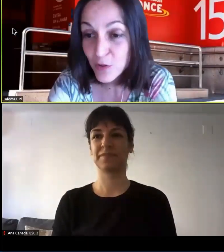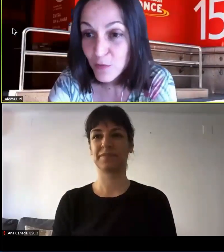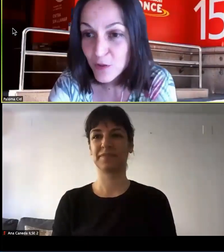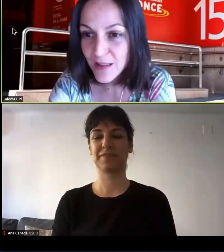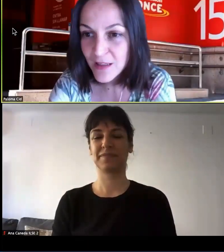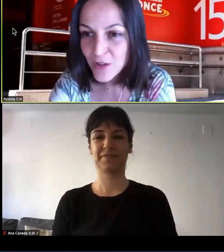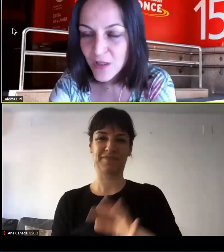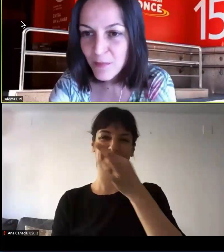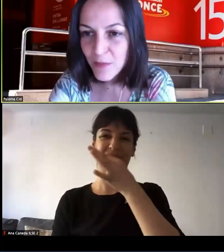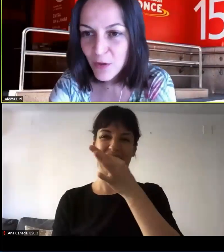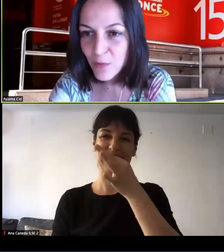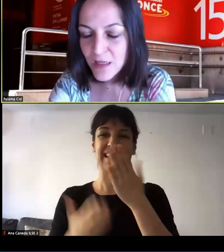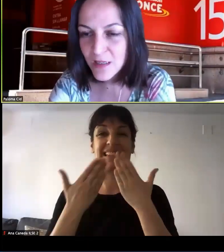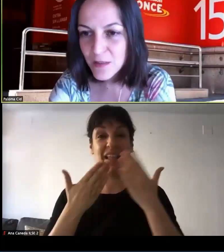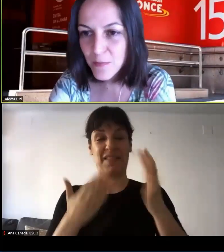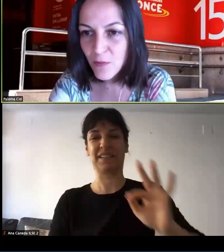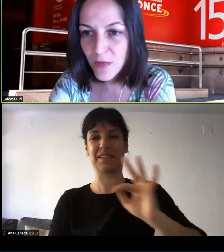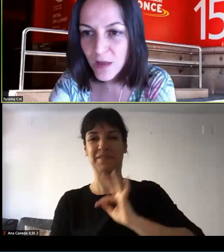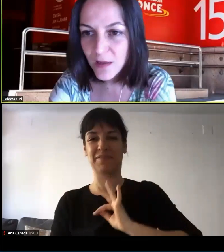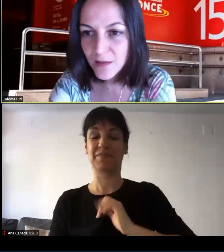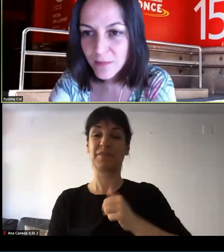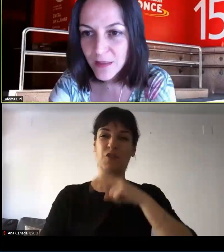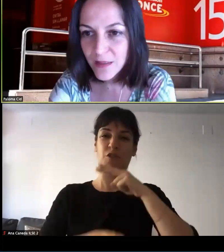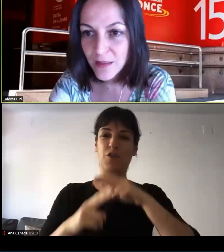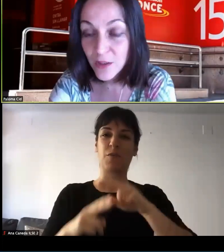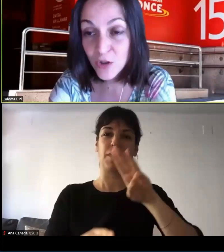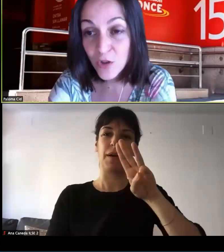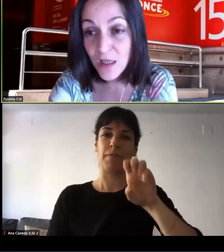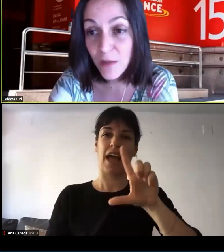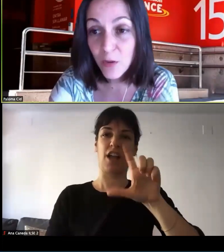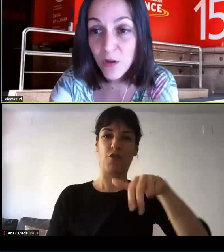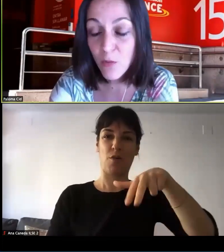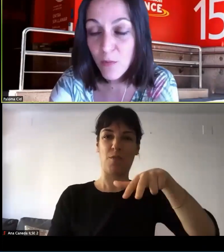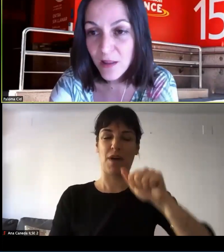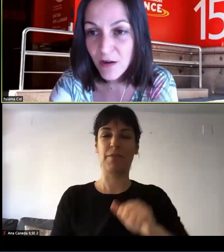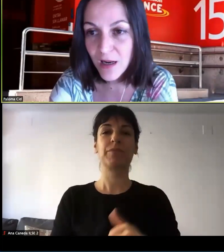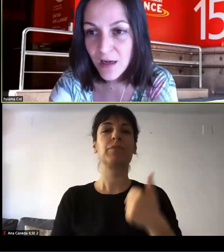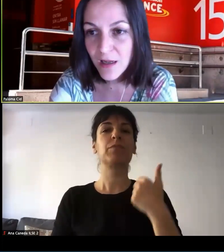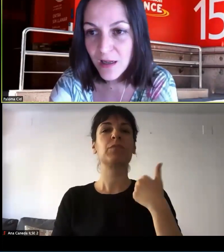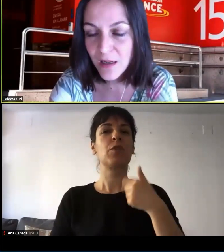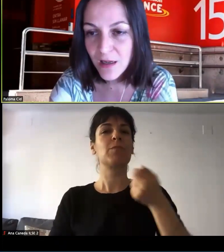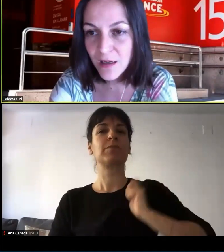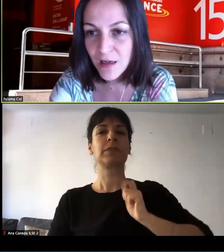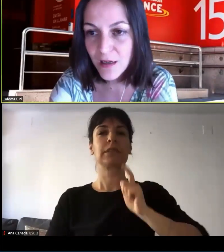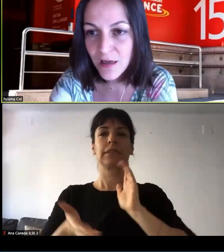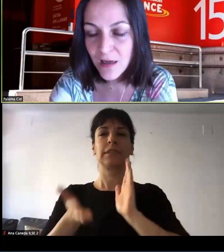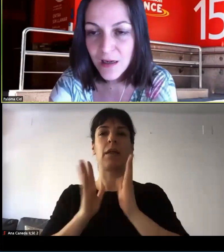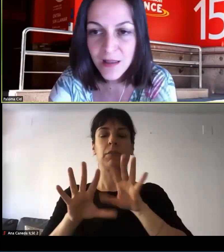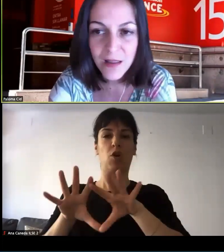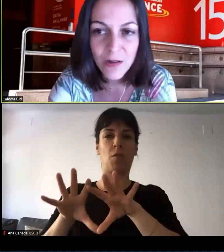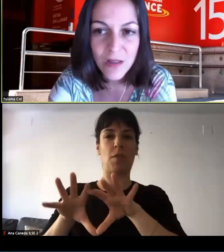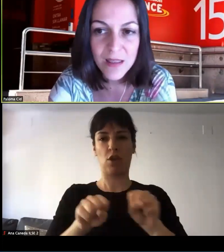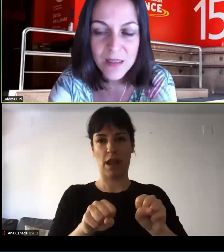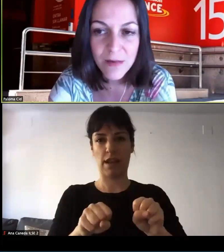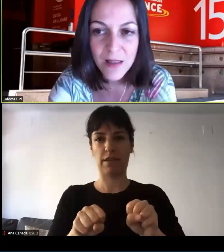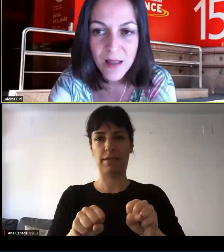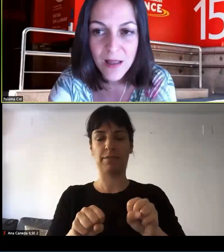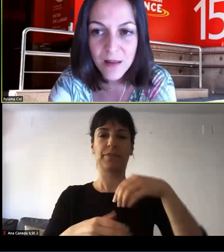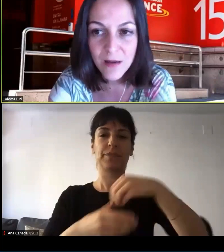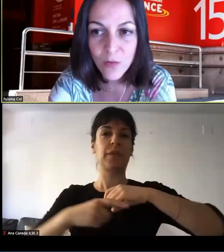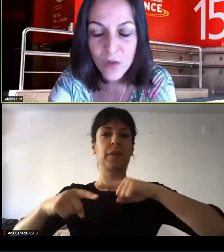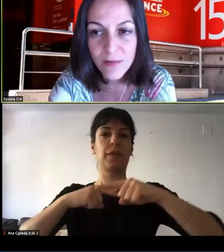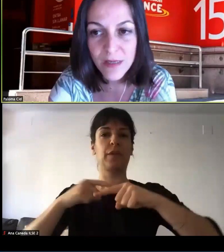Bueno, pues como os ha dicho ella, mi nombre es Paloma. Yo soy terapeuta ocupacional en la Dirección de